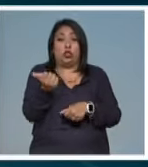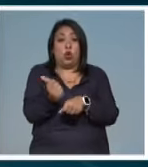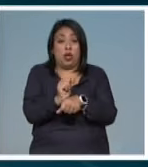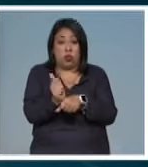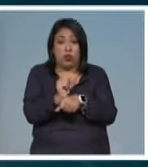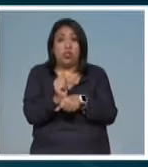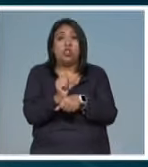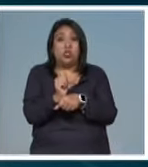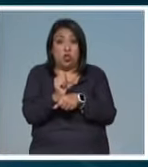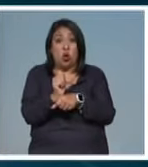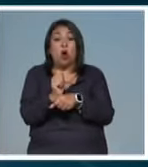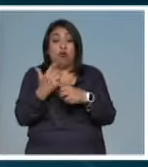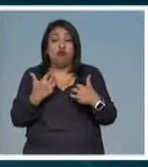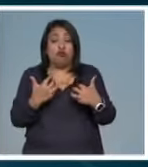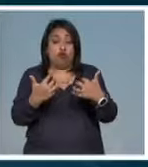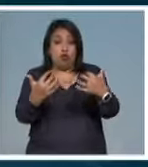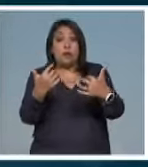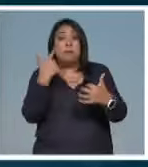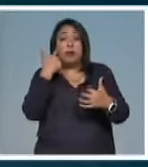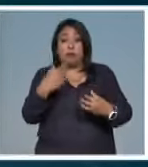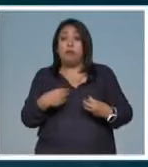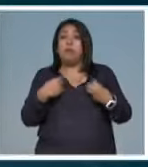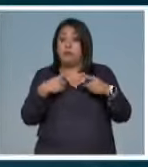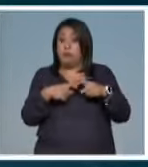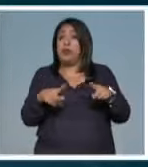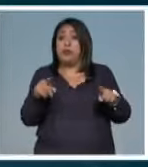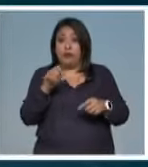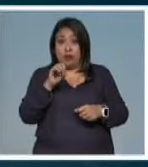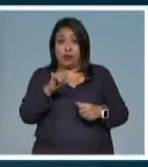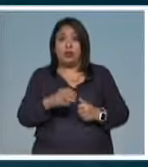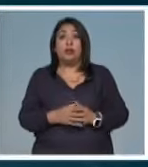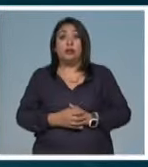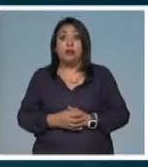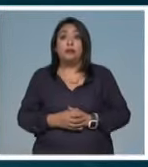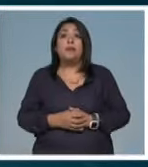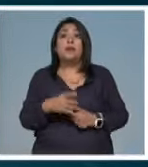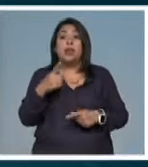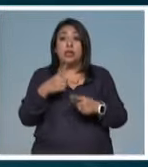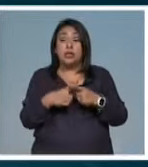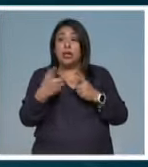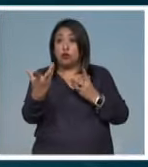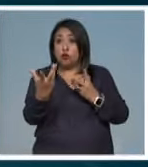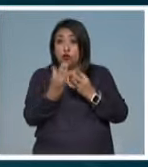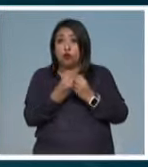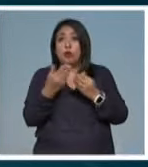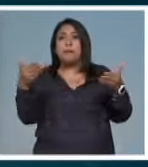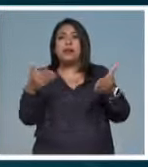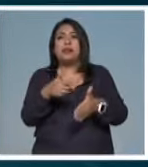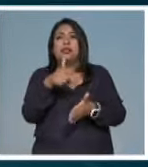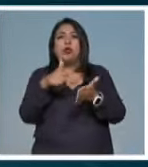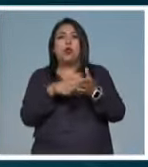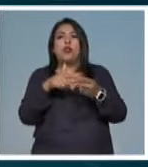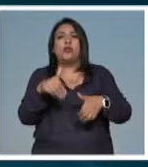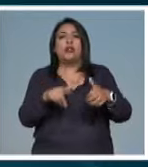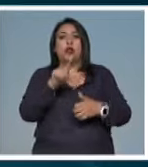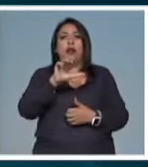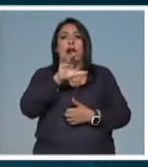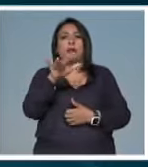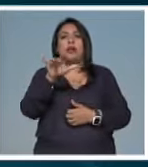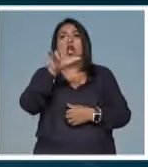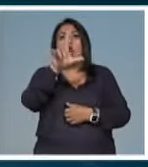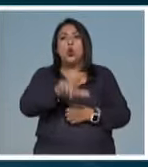actualmente y al espectáculo le da una vida distinta. Quienes están a tu lado se presenta en el Teatro La Capilla